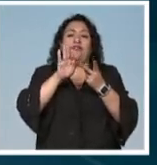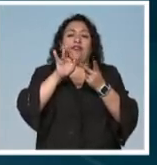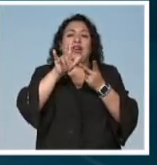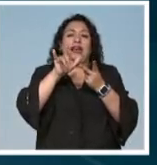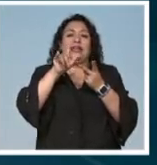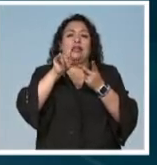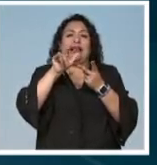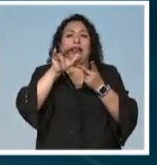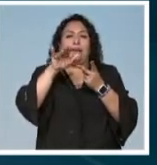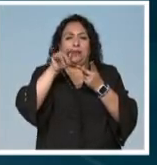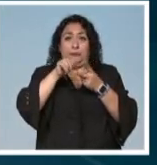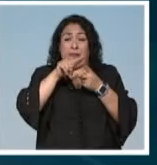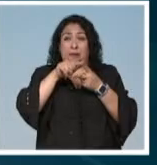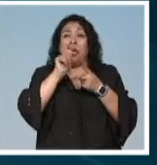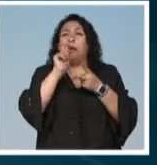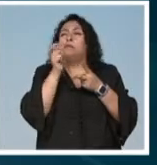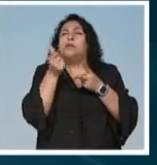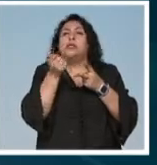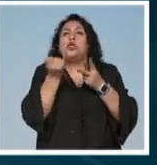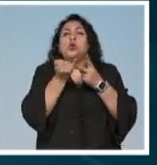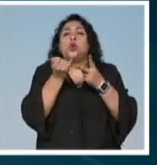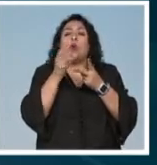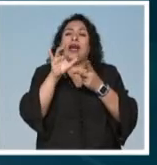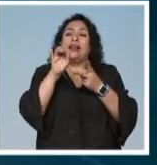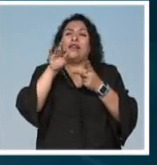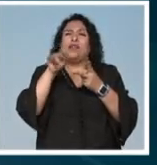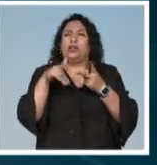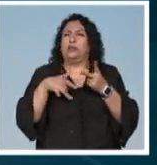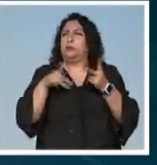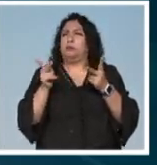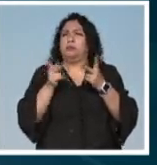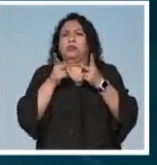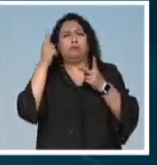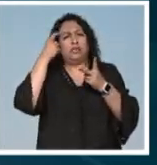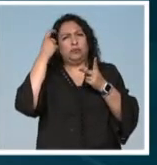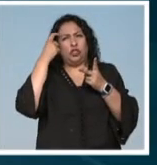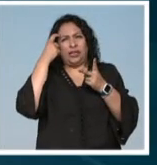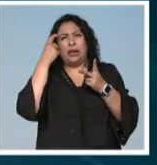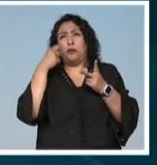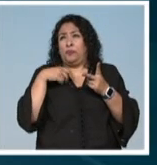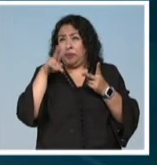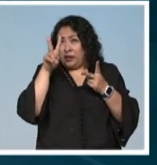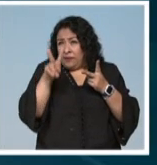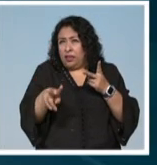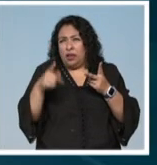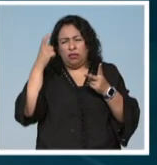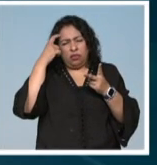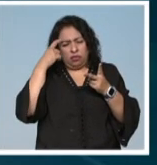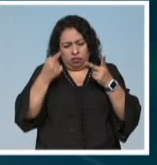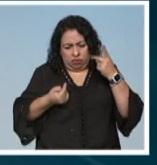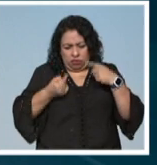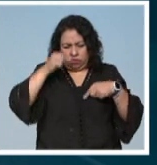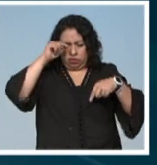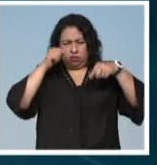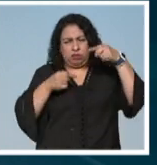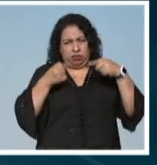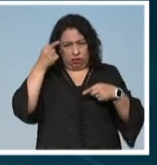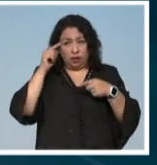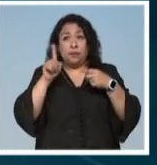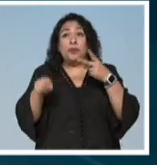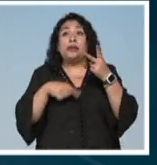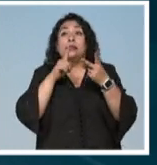La primera se parece a la cafeína y tiene un efecto similar en el cerebro. En realidad, estimula el sistema nervioso central.